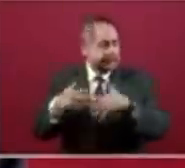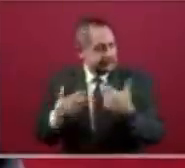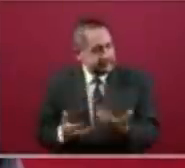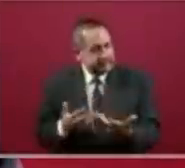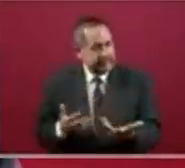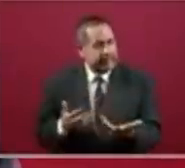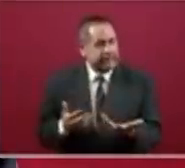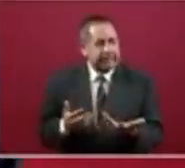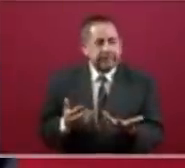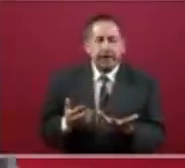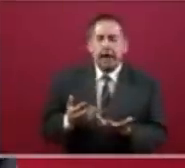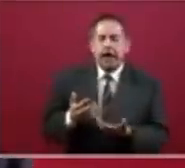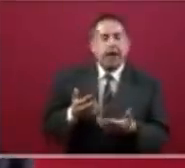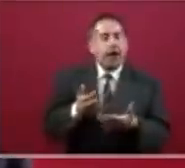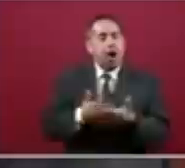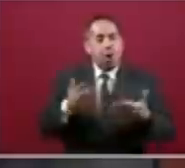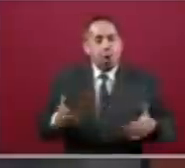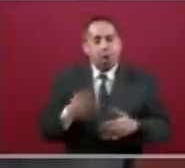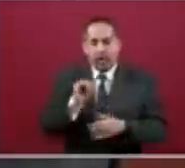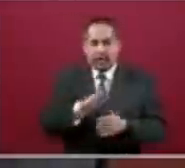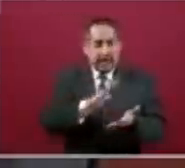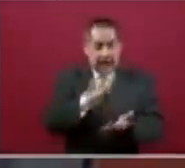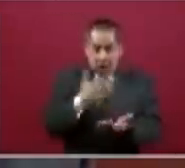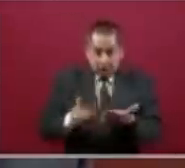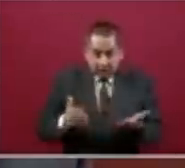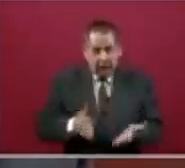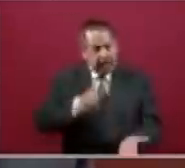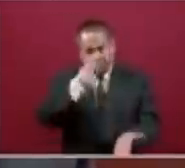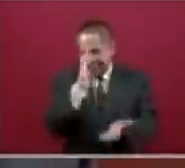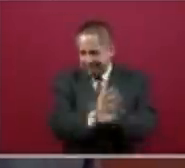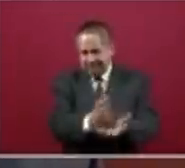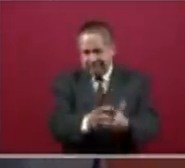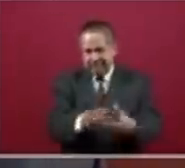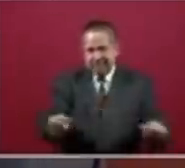ahora sí se les terminó,